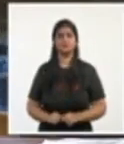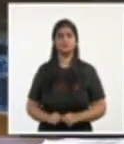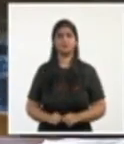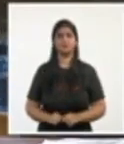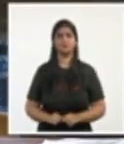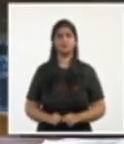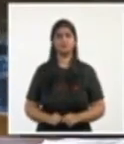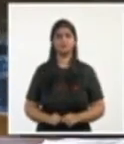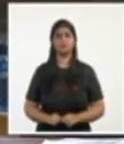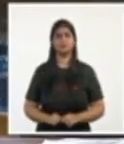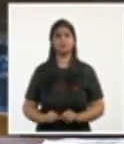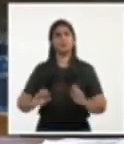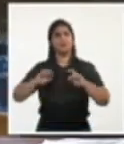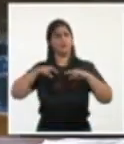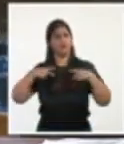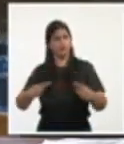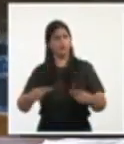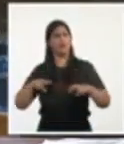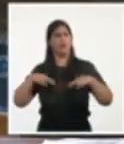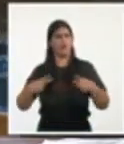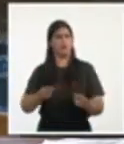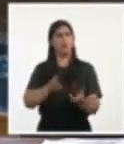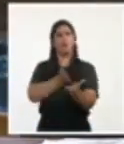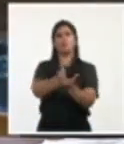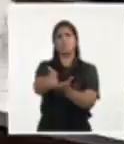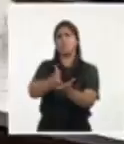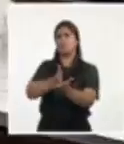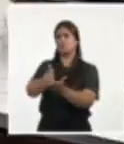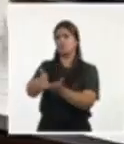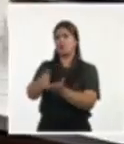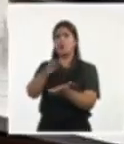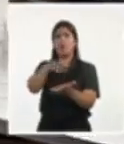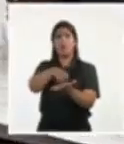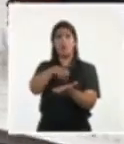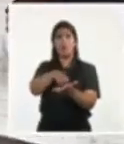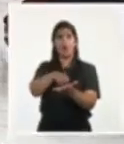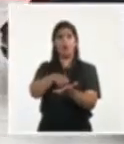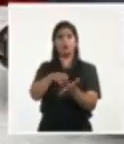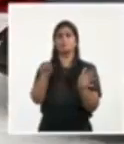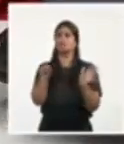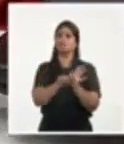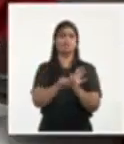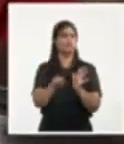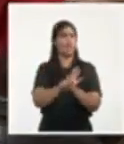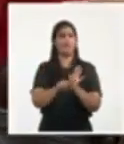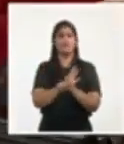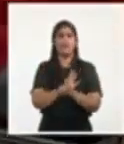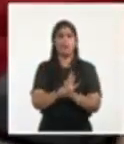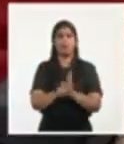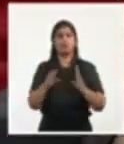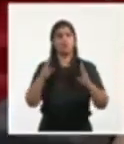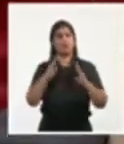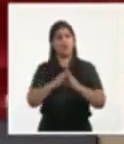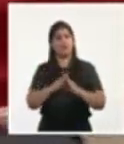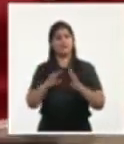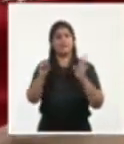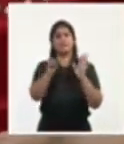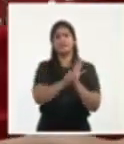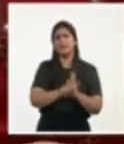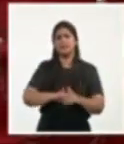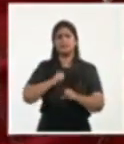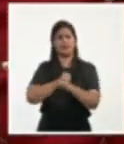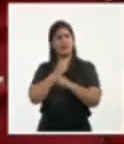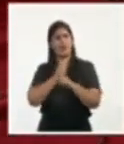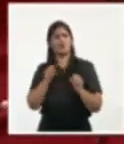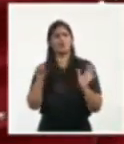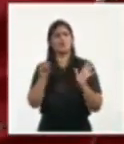en lugares públicos. Ese es un elemento que tiene que todo el mundo participar de manera activa, y también la baja exigencia